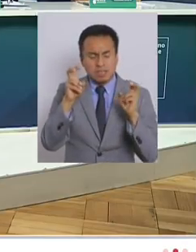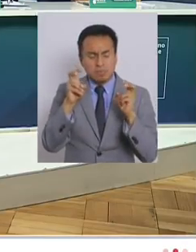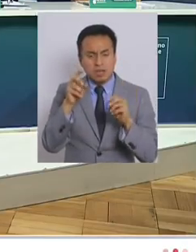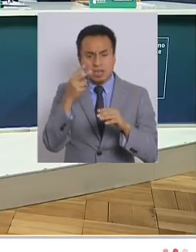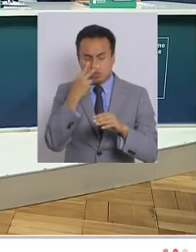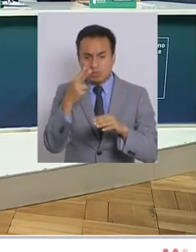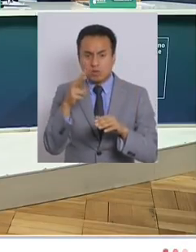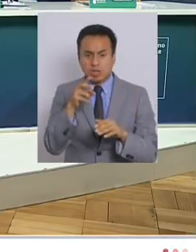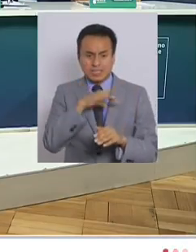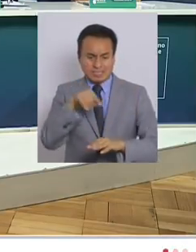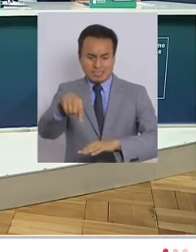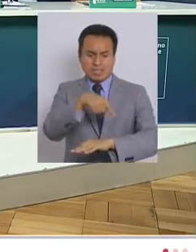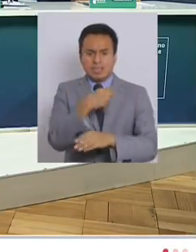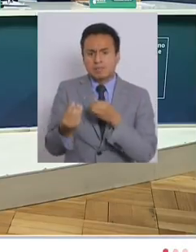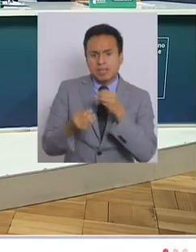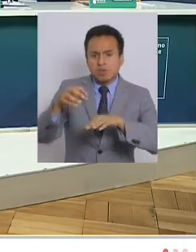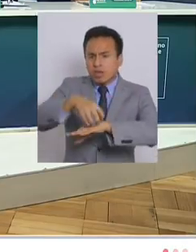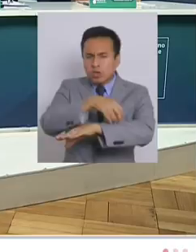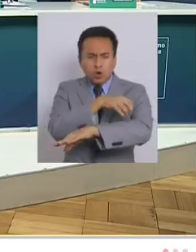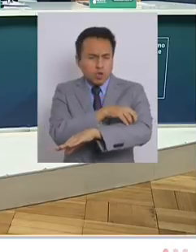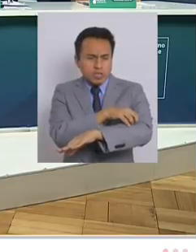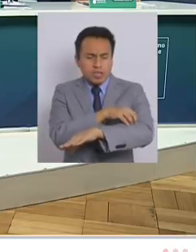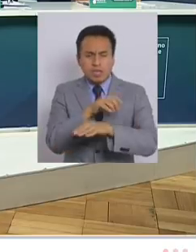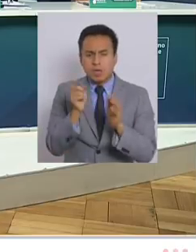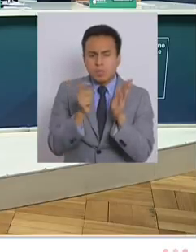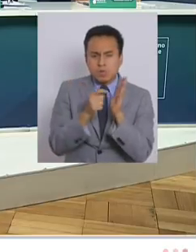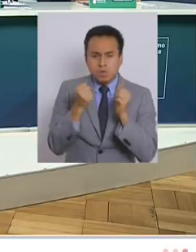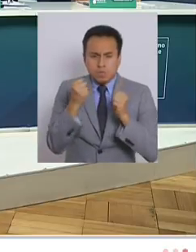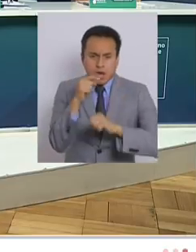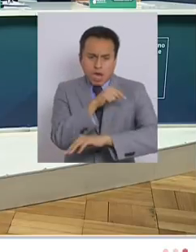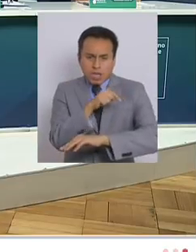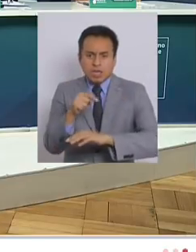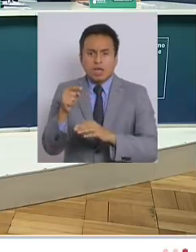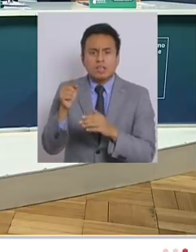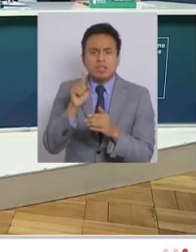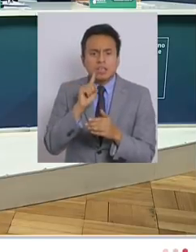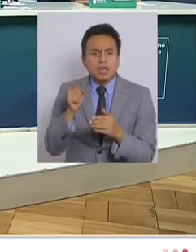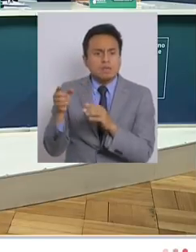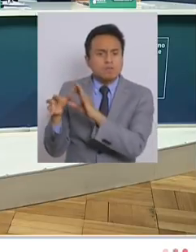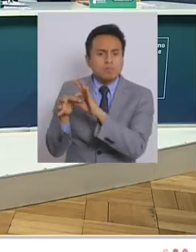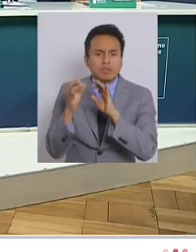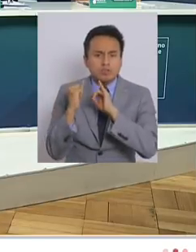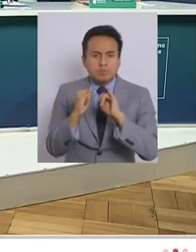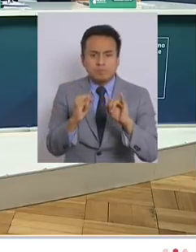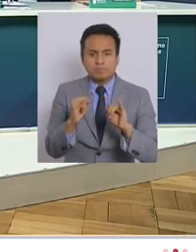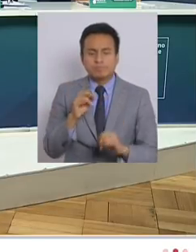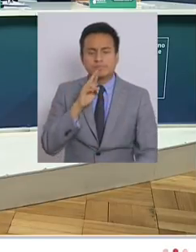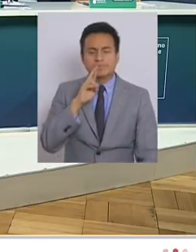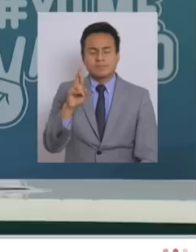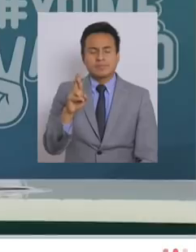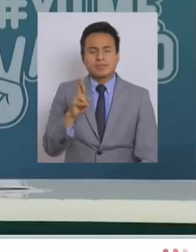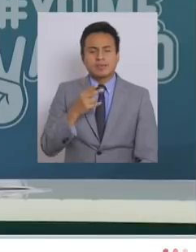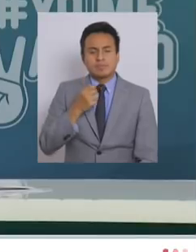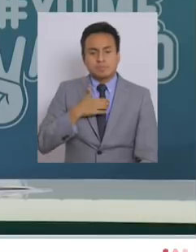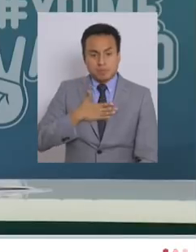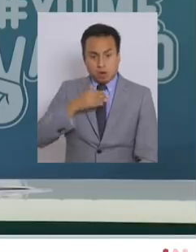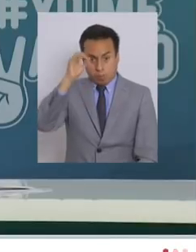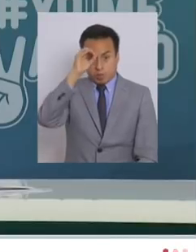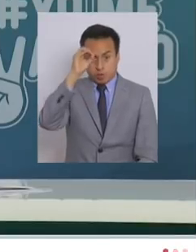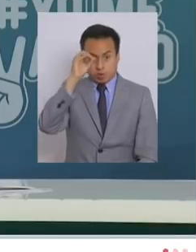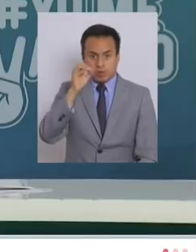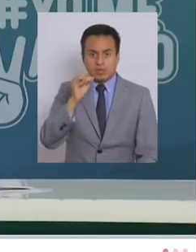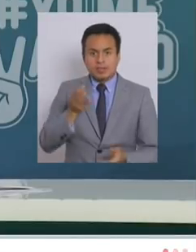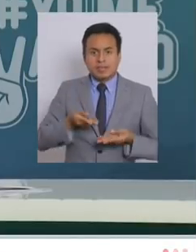nacional que está pasando en otras regiones es una tendencia hay más antecedentes con usted entenderá que mi opinión yo tengo que